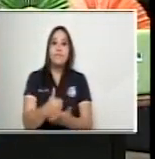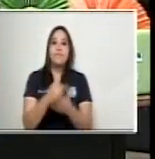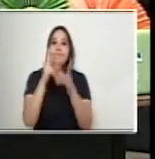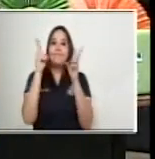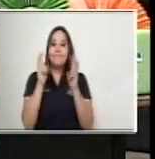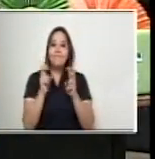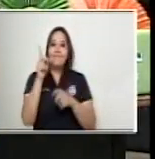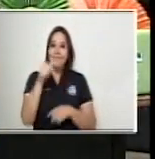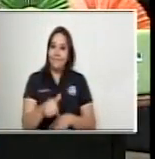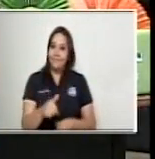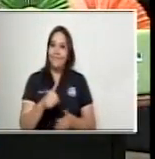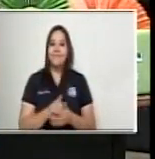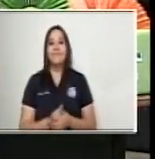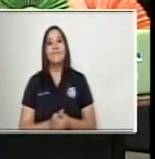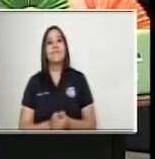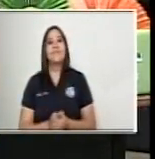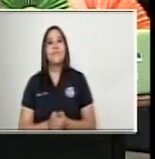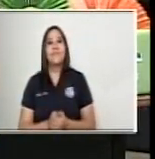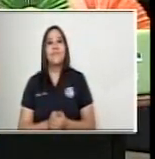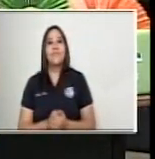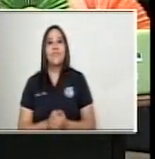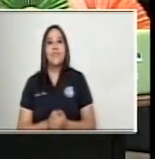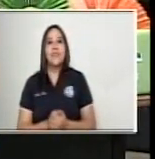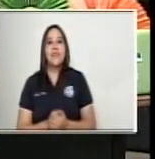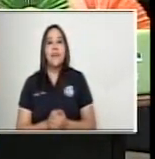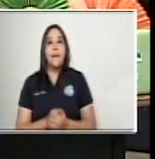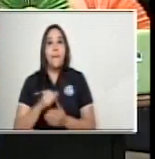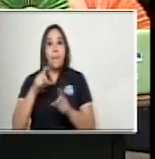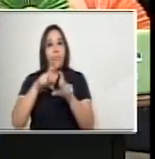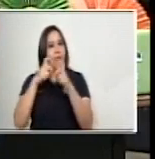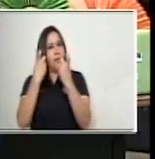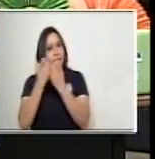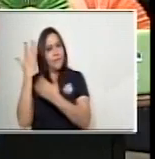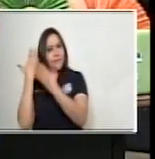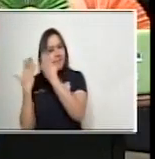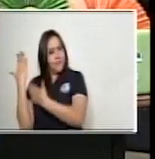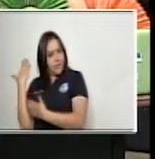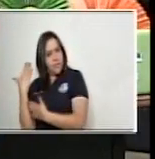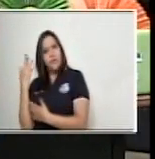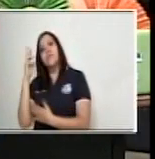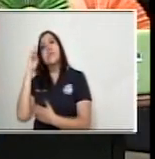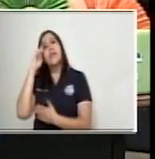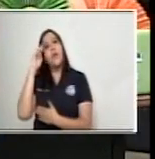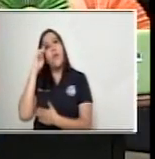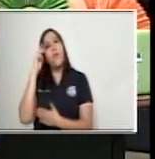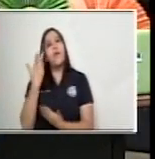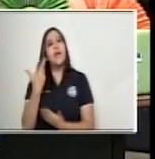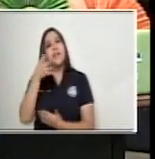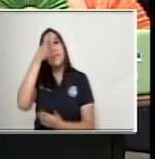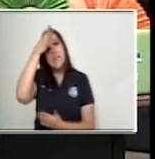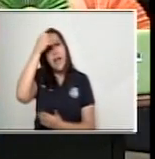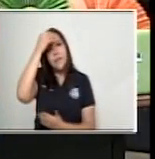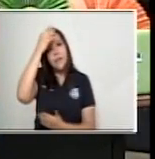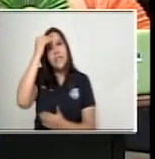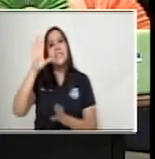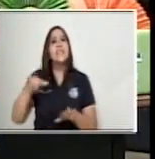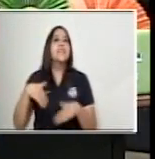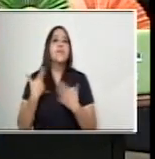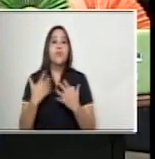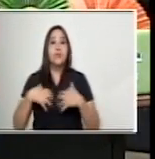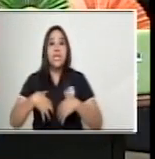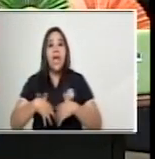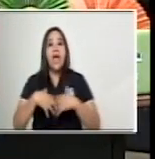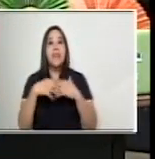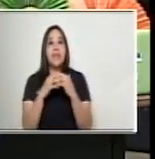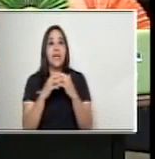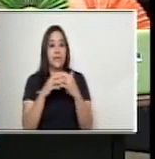del día de hoy también. En la clase anterior, tuvimos o aprendimos acerca de la creación de